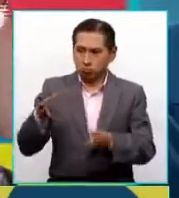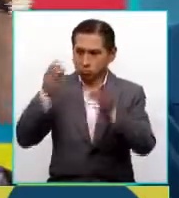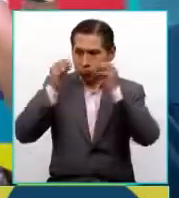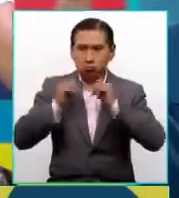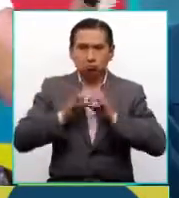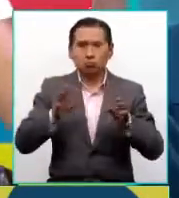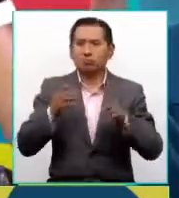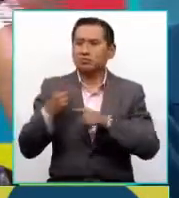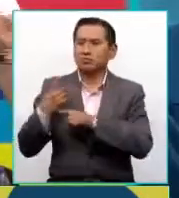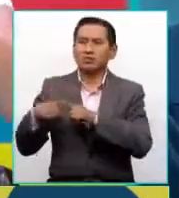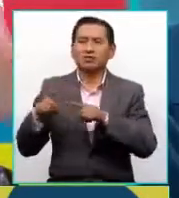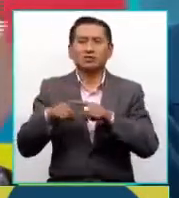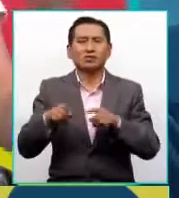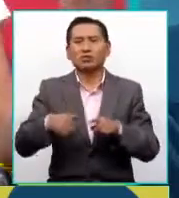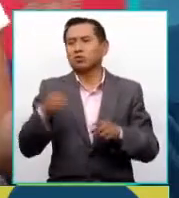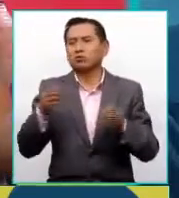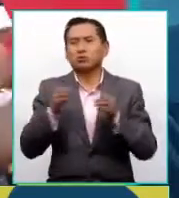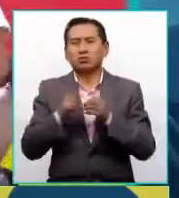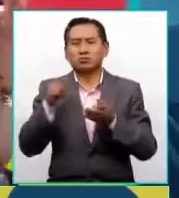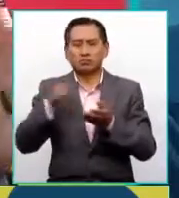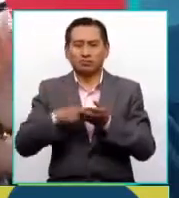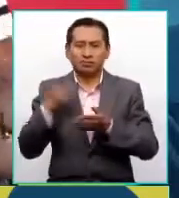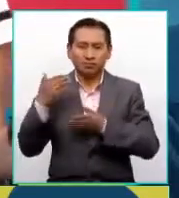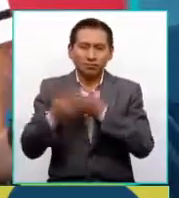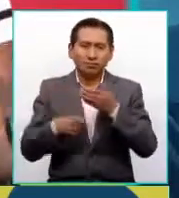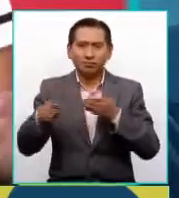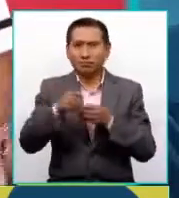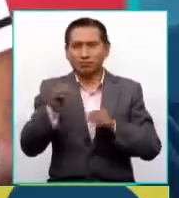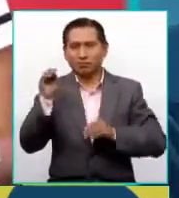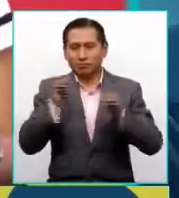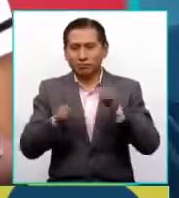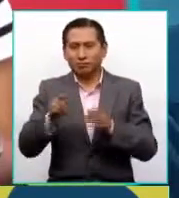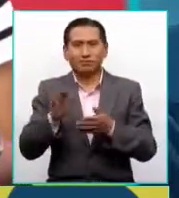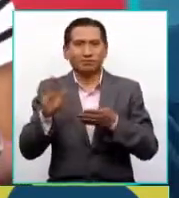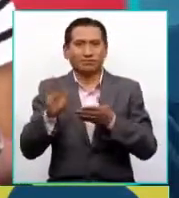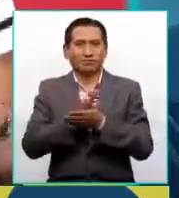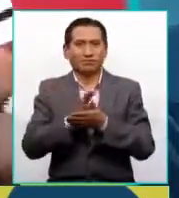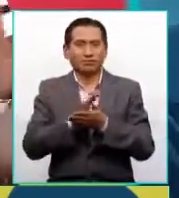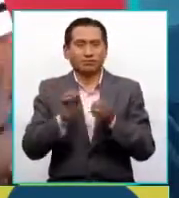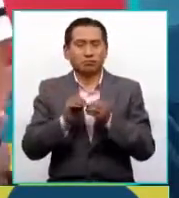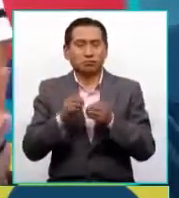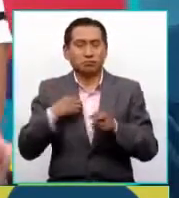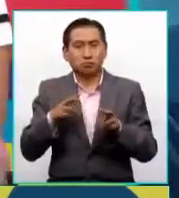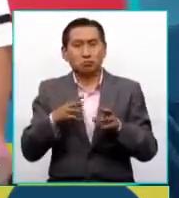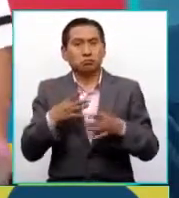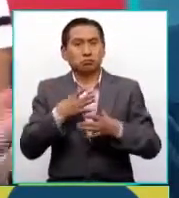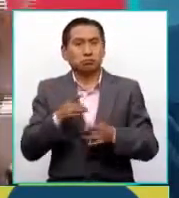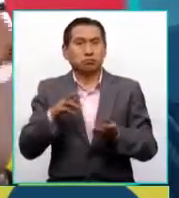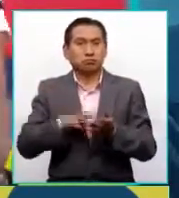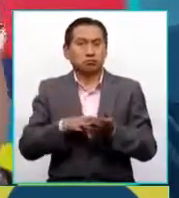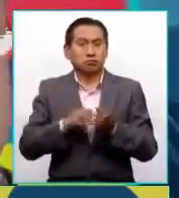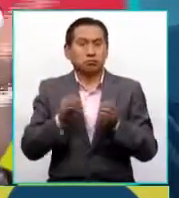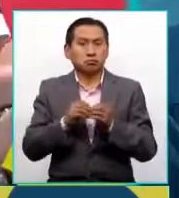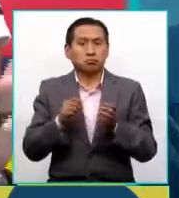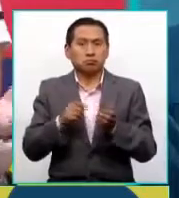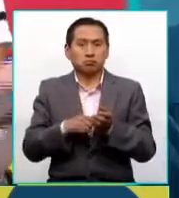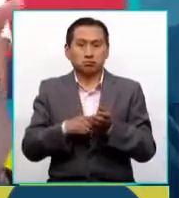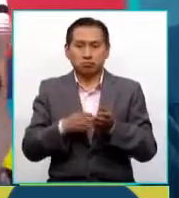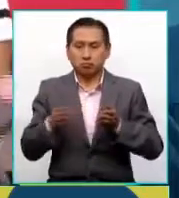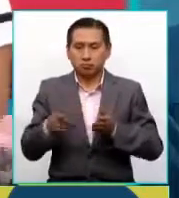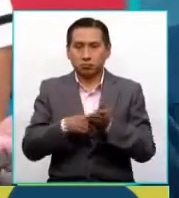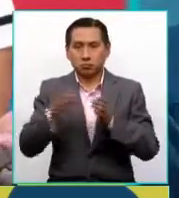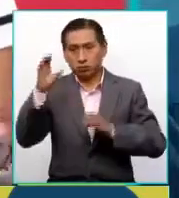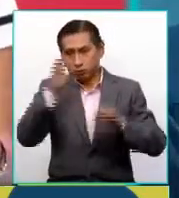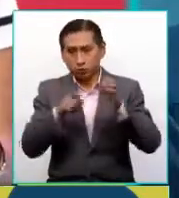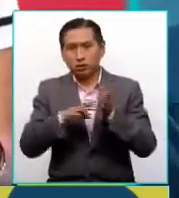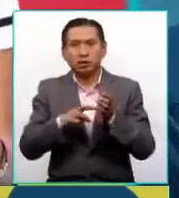pasado por varias reinterpretaciones en el camino de la producción de la película y me parece también interesante que en el camino de esta misma búsqueda